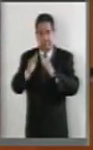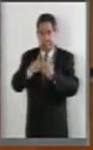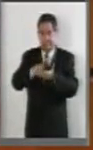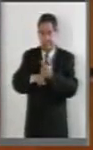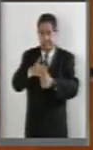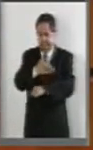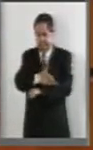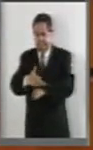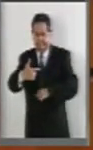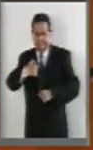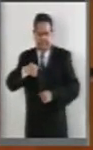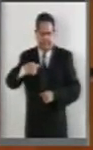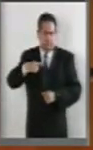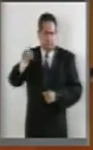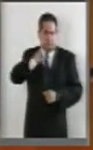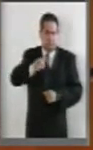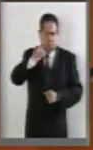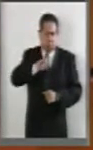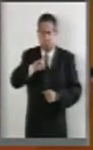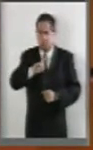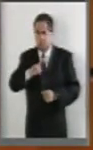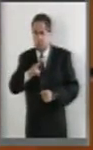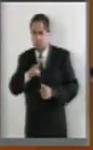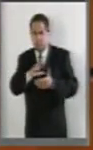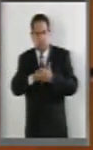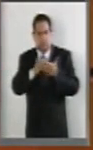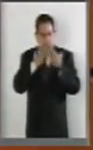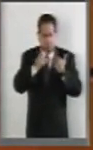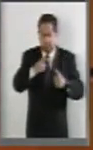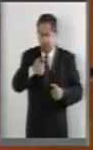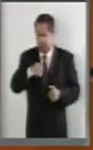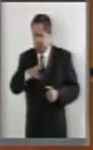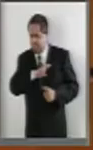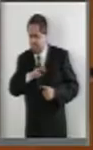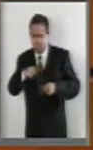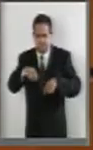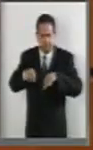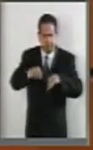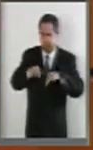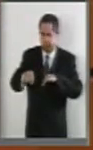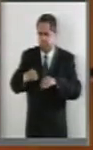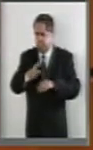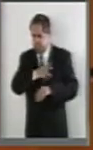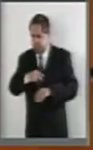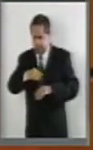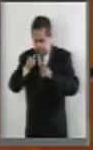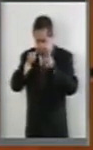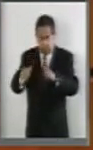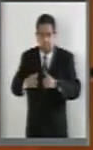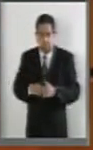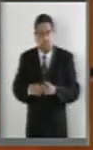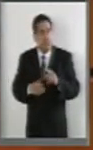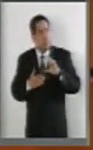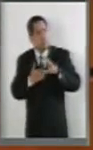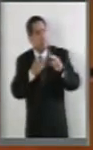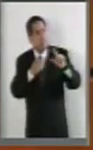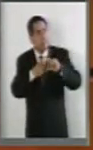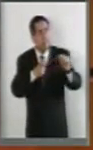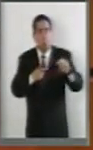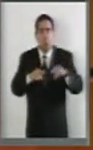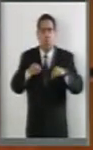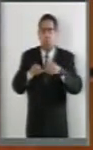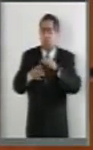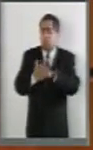familia como jefas de familia. La migración a Estados Unidos, la falta de empleo, donde el